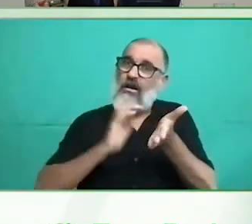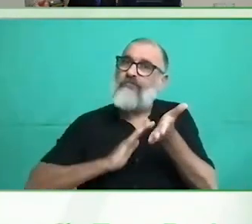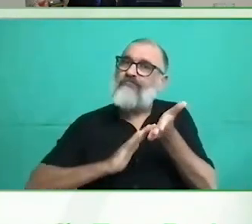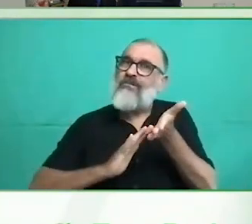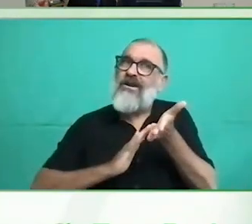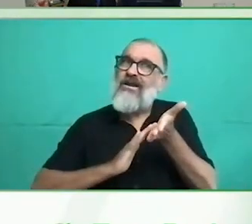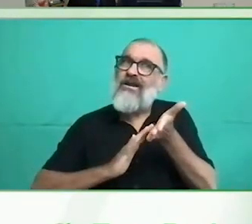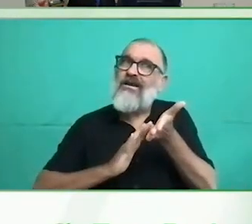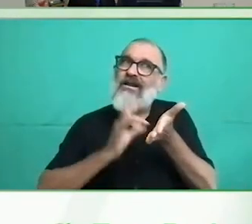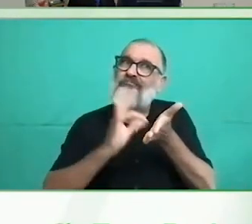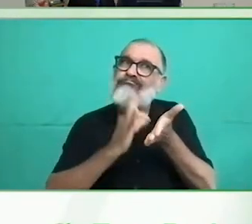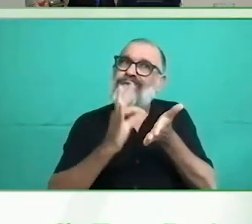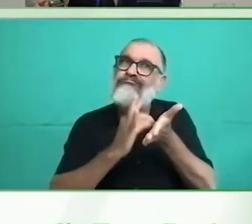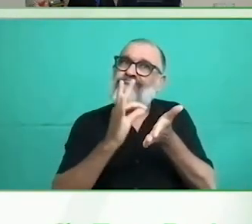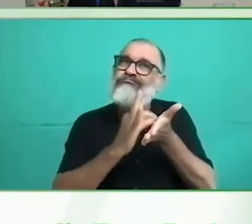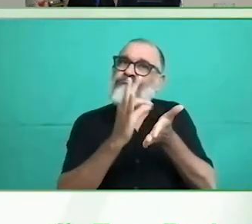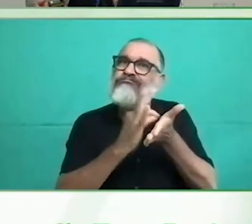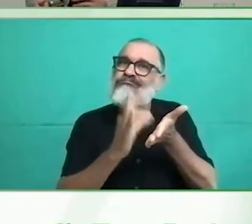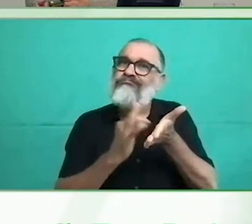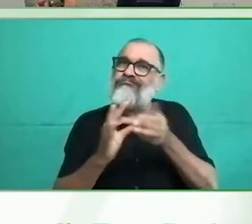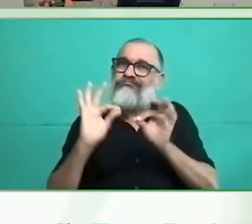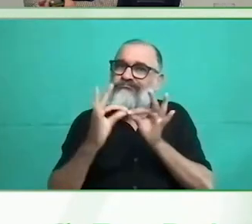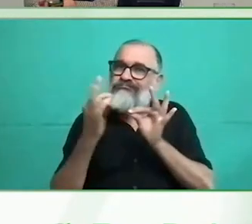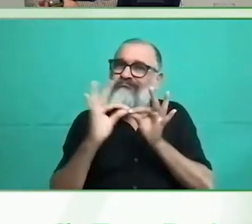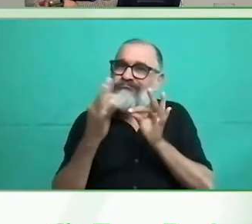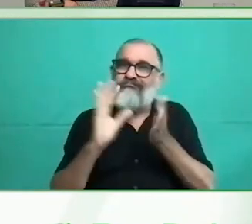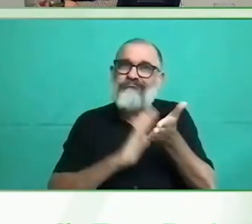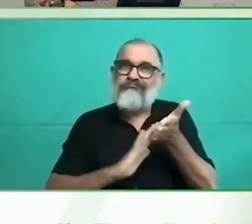elementos, distintos elementos que recuerdan, ¿no?,